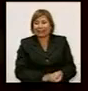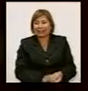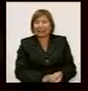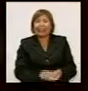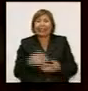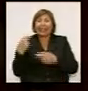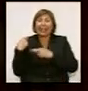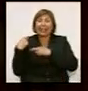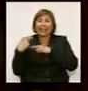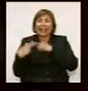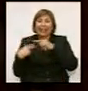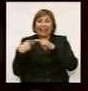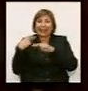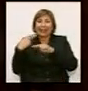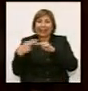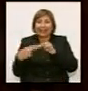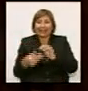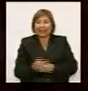herencia